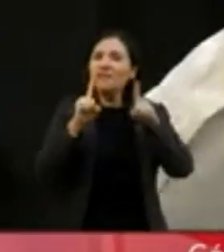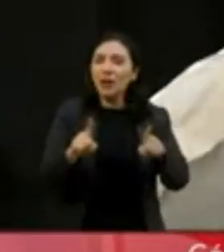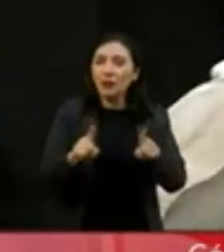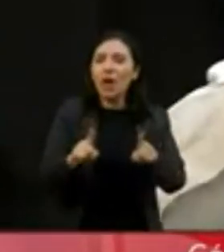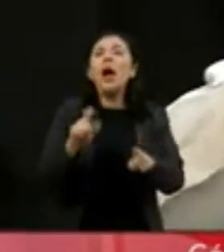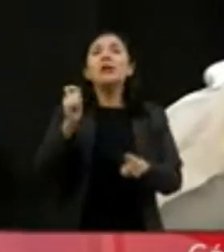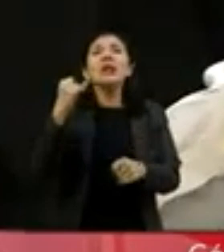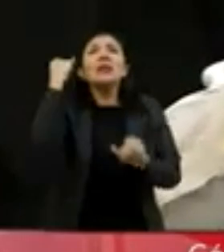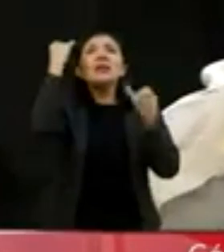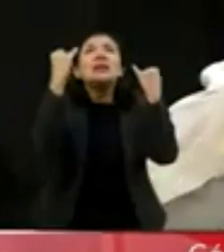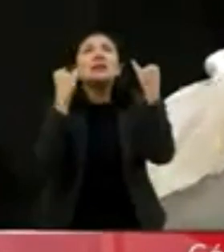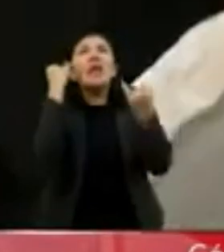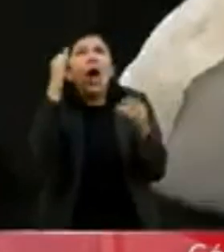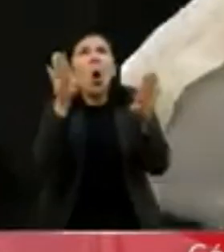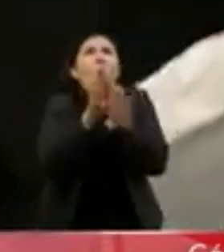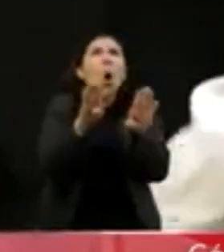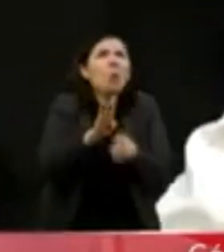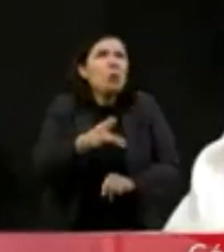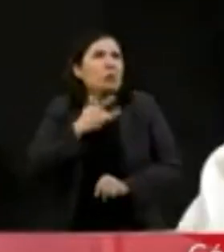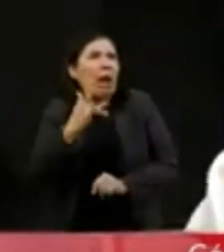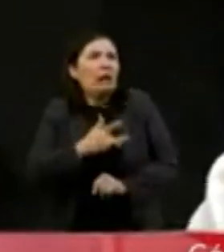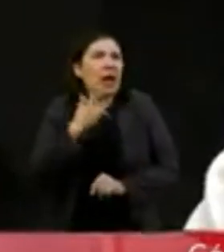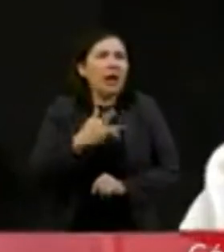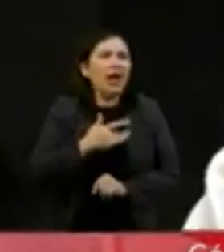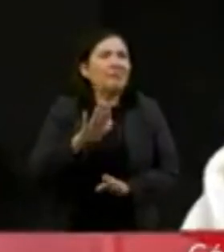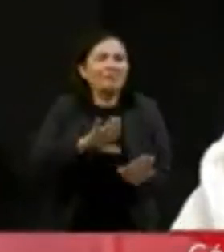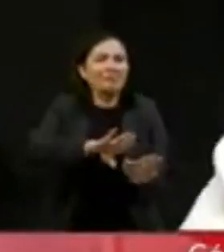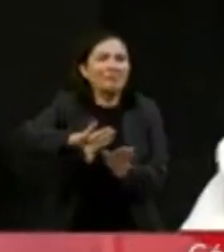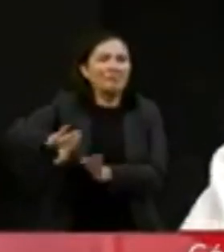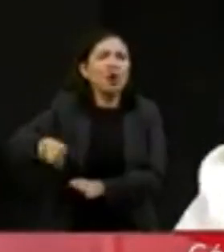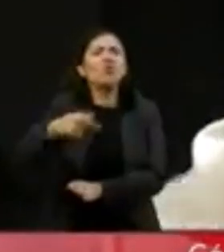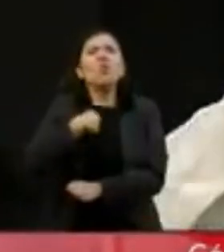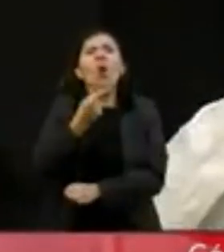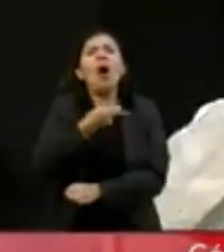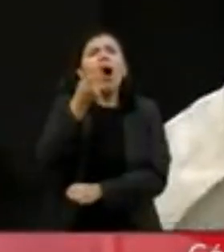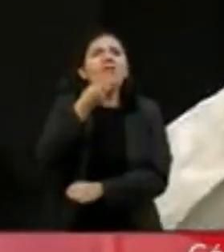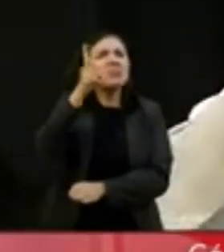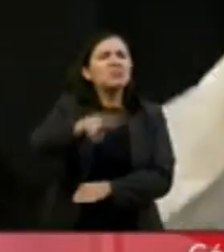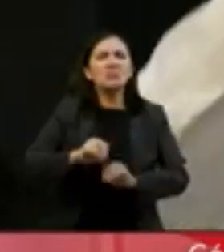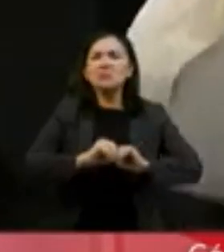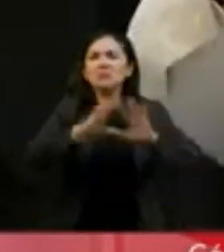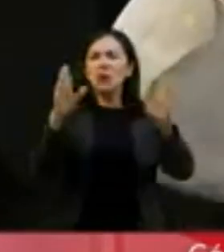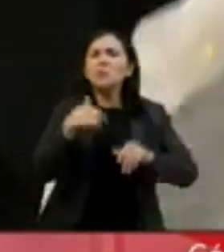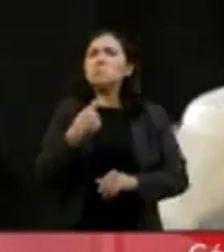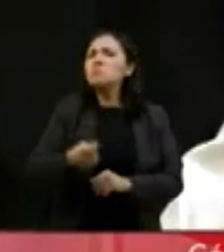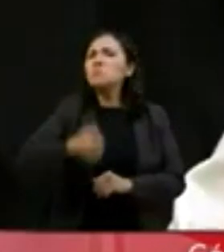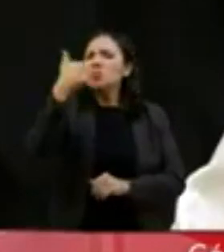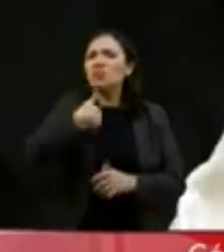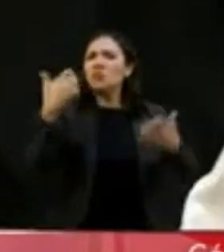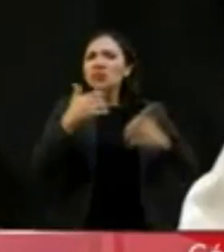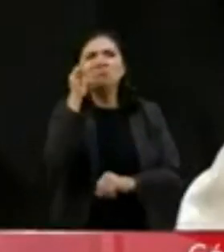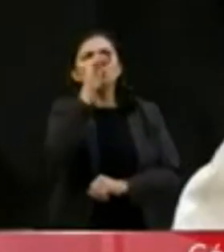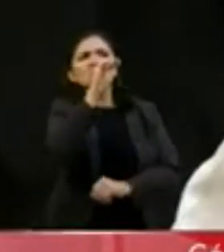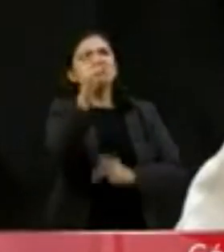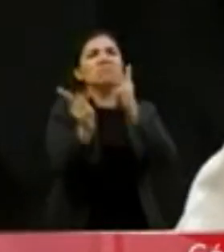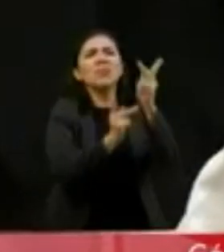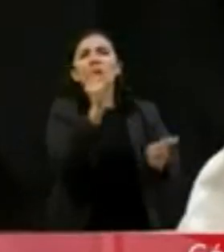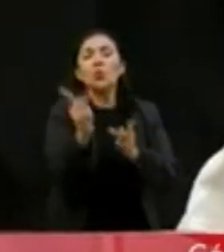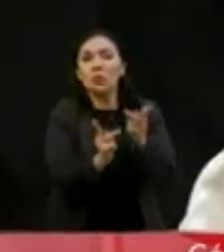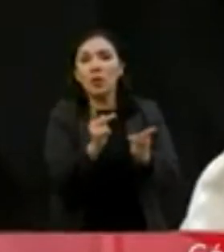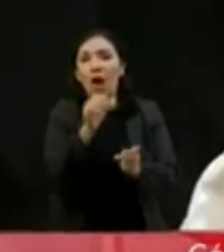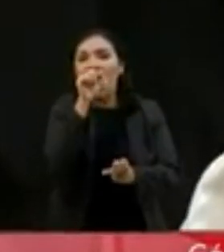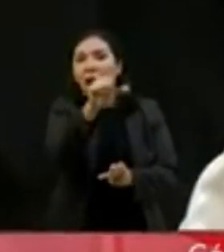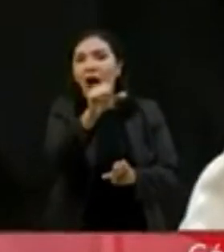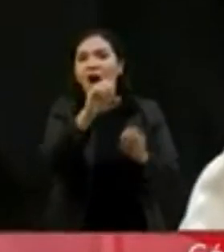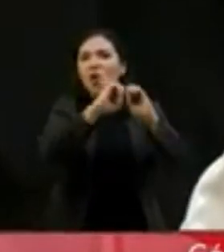la percepción que por cierto yo lo he dicho públicamente yo soy el primero en cuestionar a